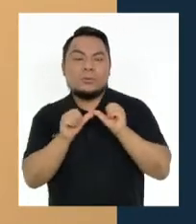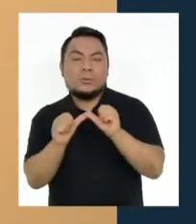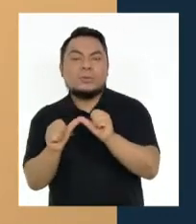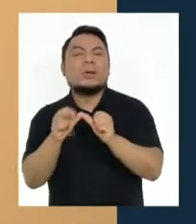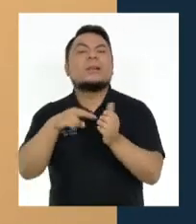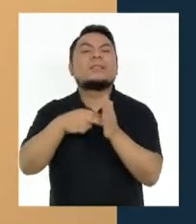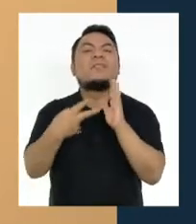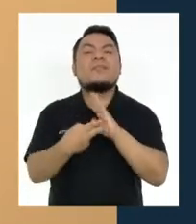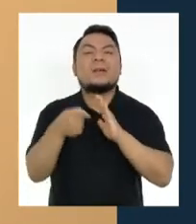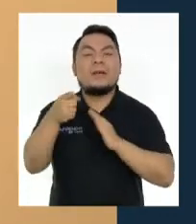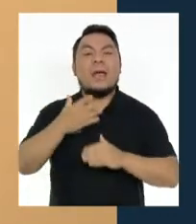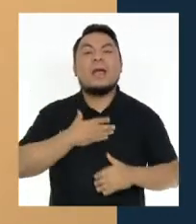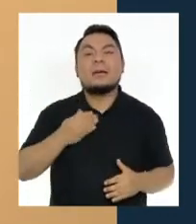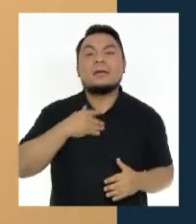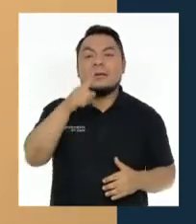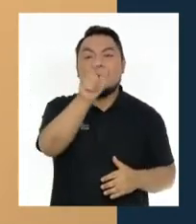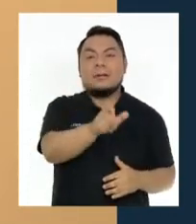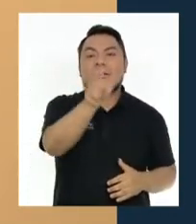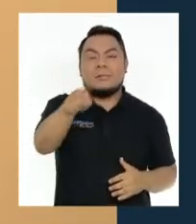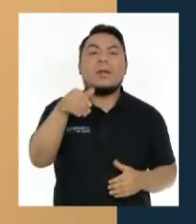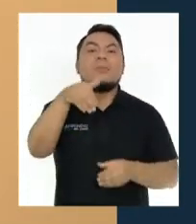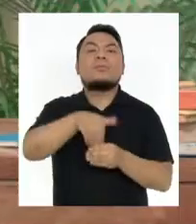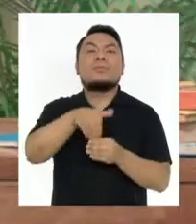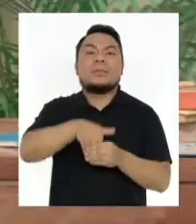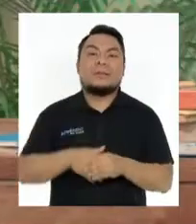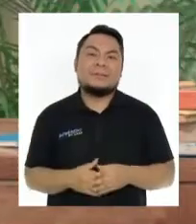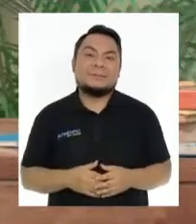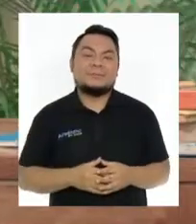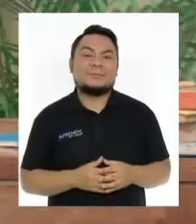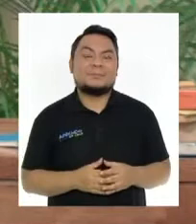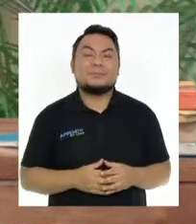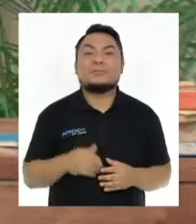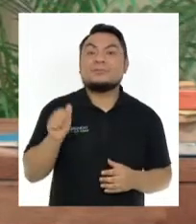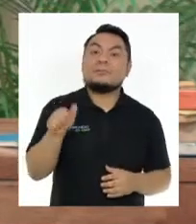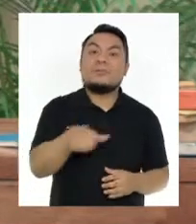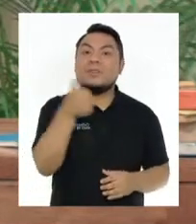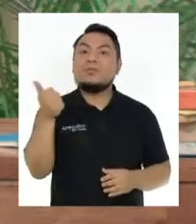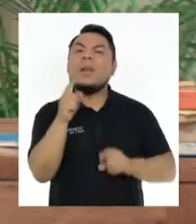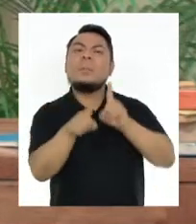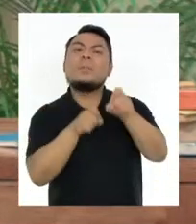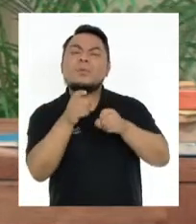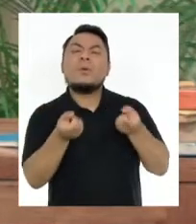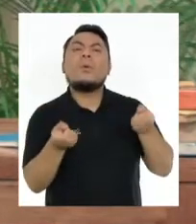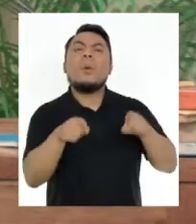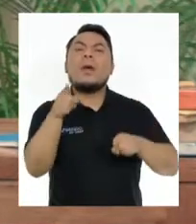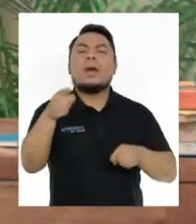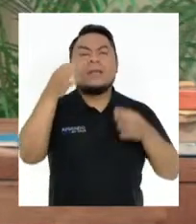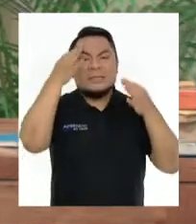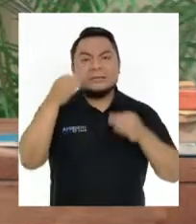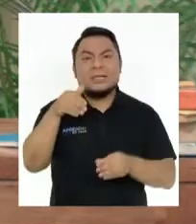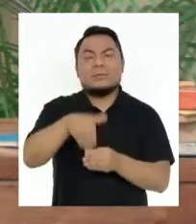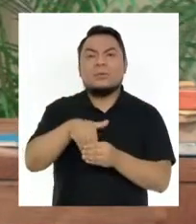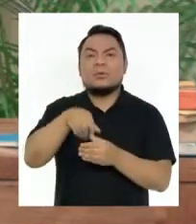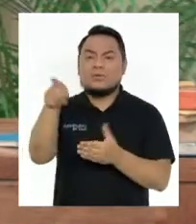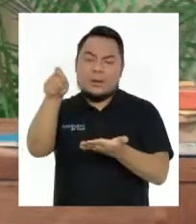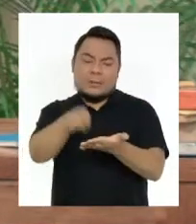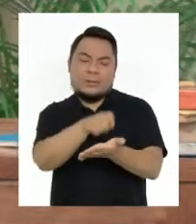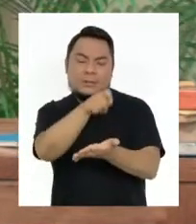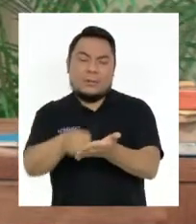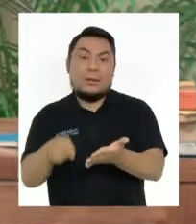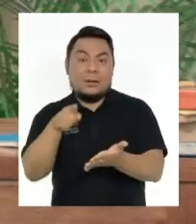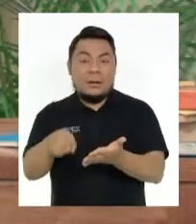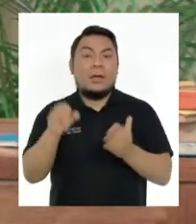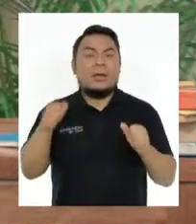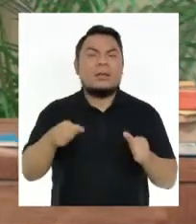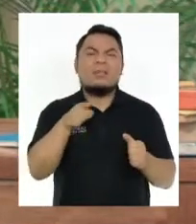corresponderá a las edades de las personas que votarán. Y la otra pregunta, ¿cuándo decide su voto marque con una X? ¿Es